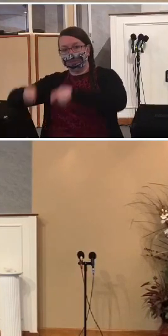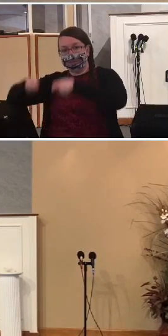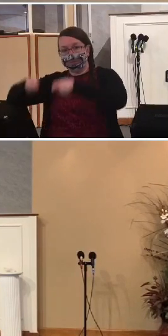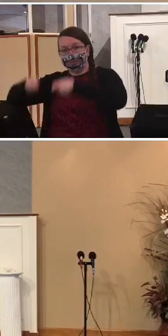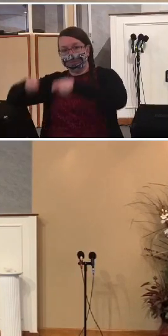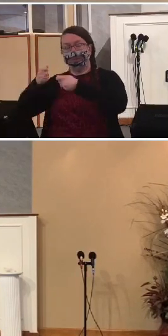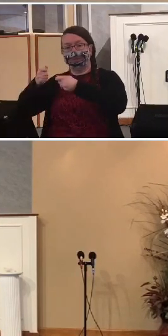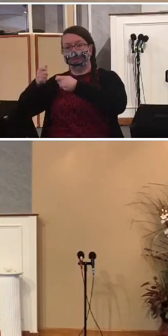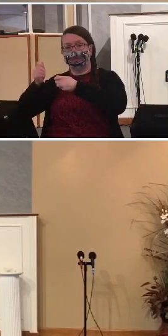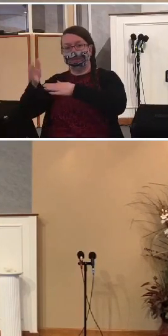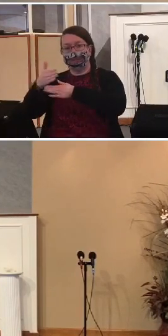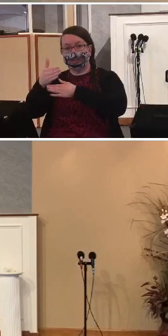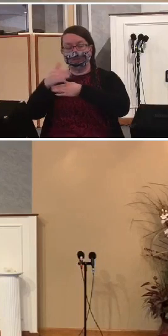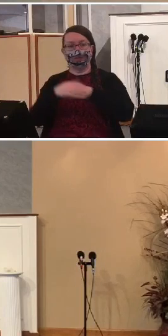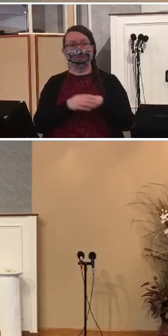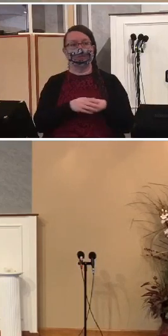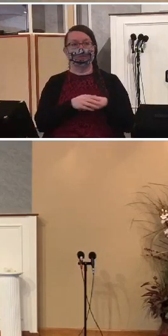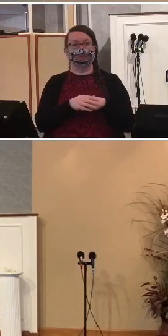de Pedro